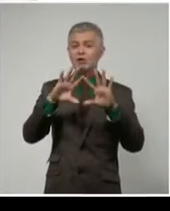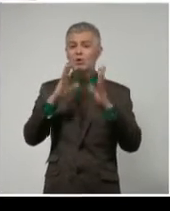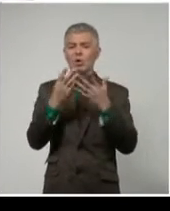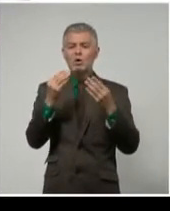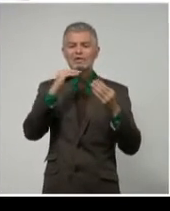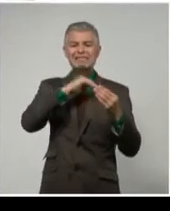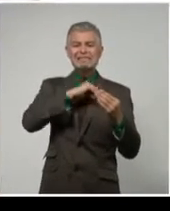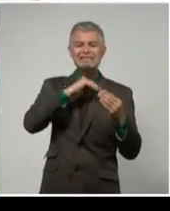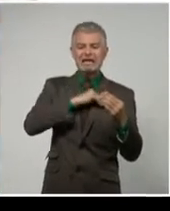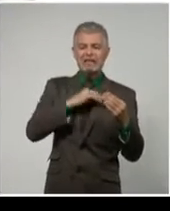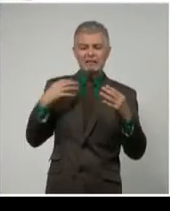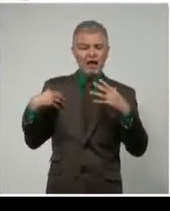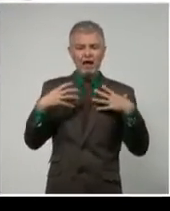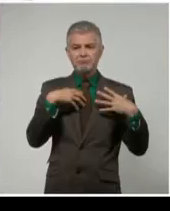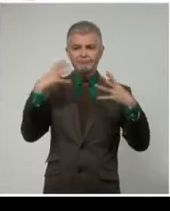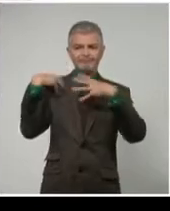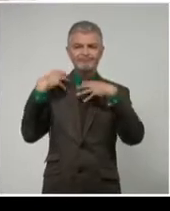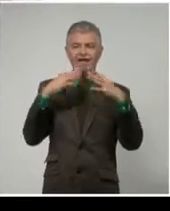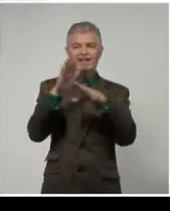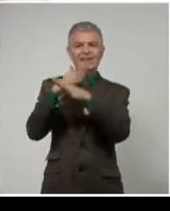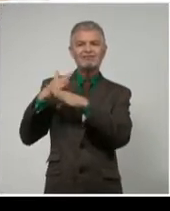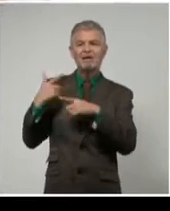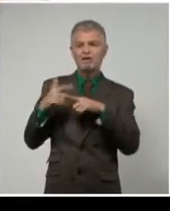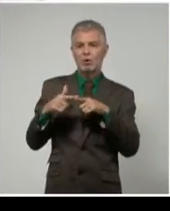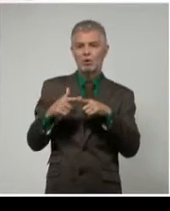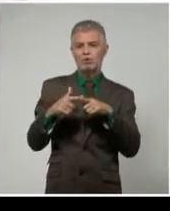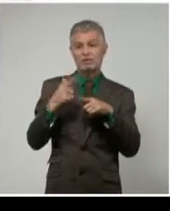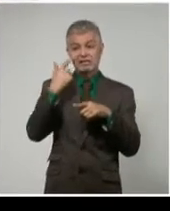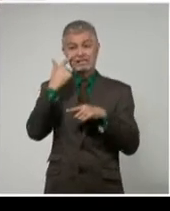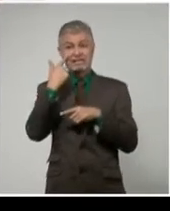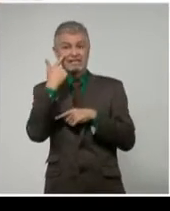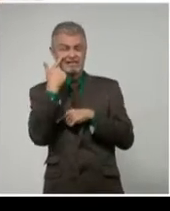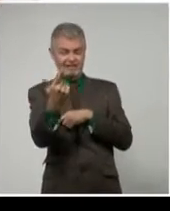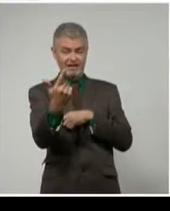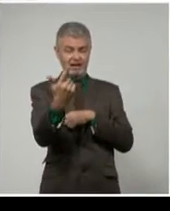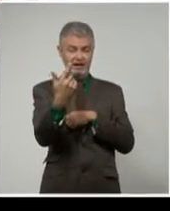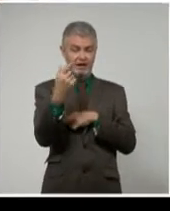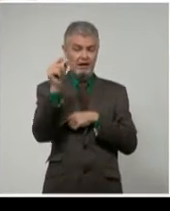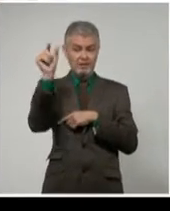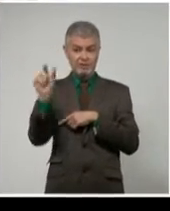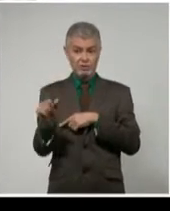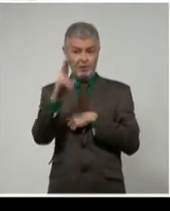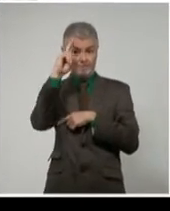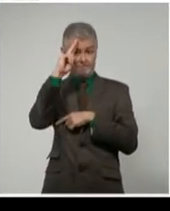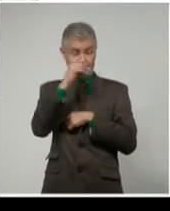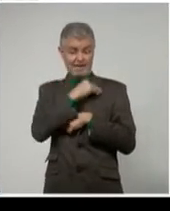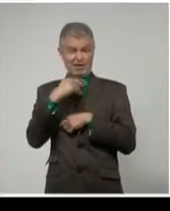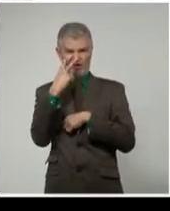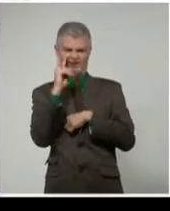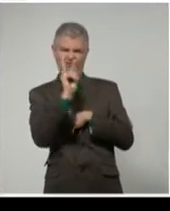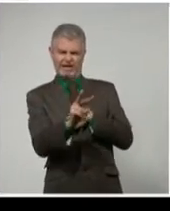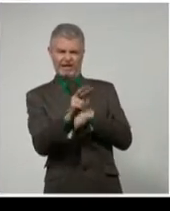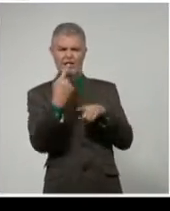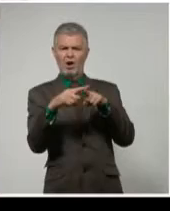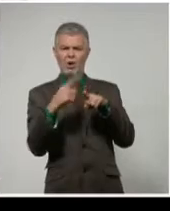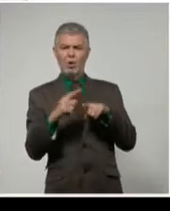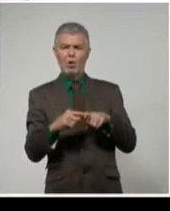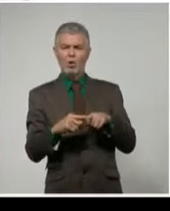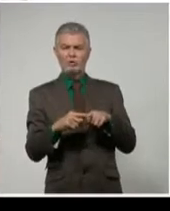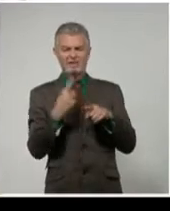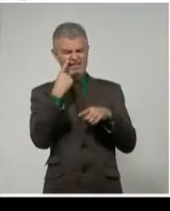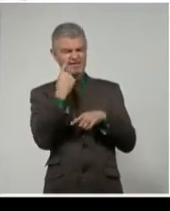o sea, que son cosas que siente el paciente y lo refiere, o signos, que es lo que observa el médico, que ocurren de una